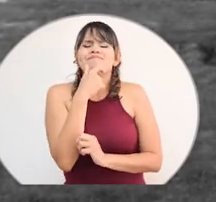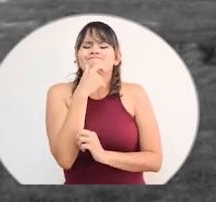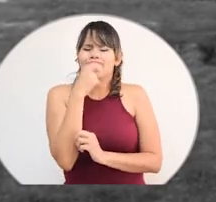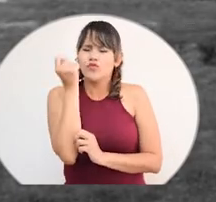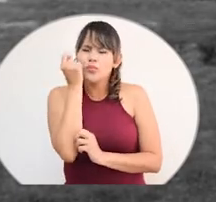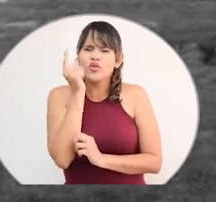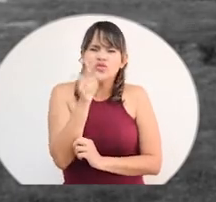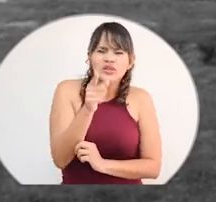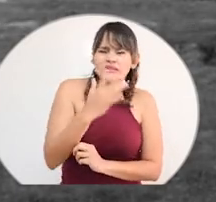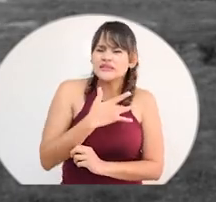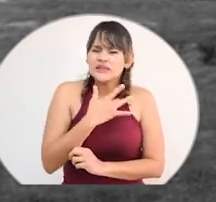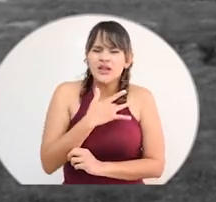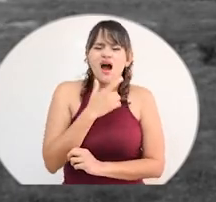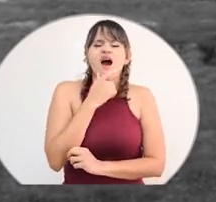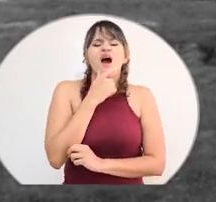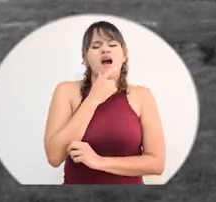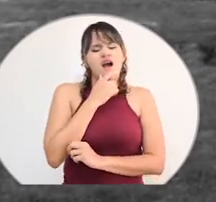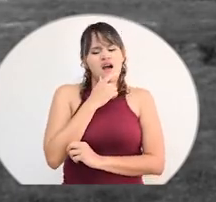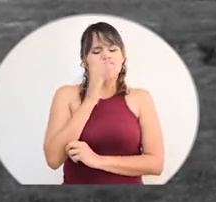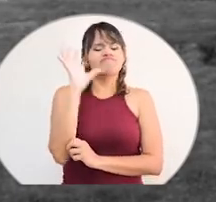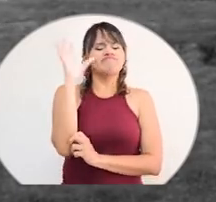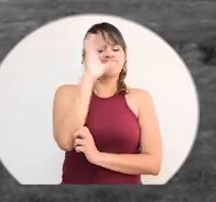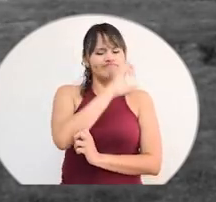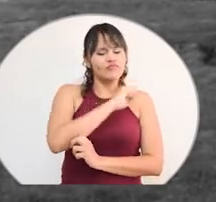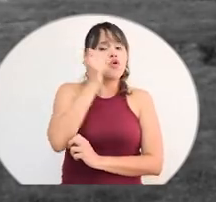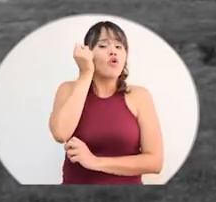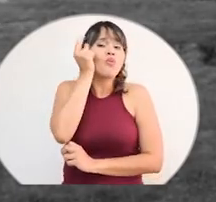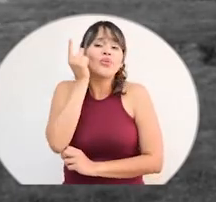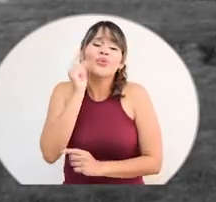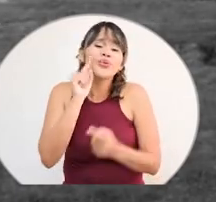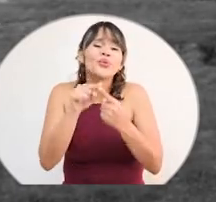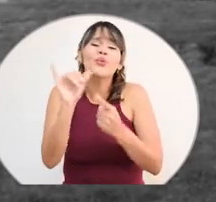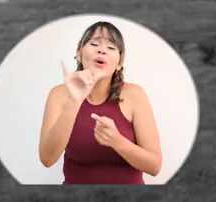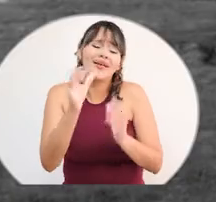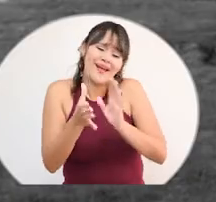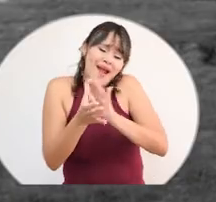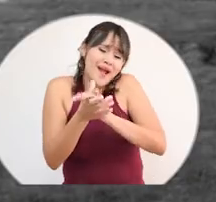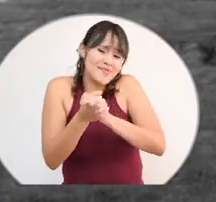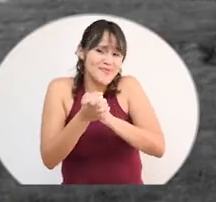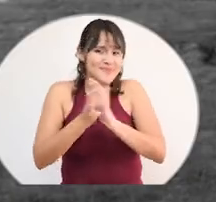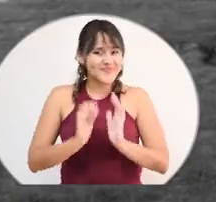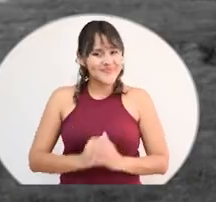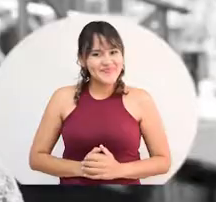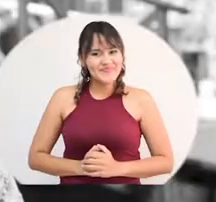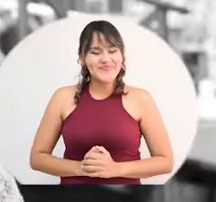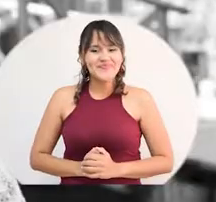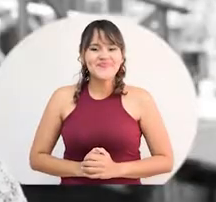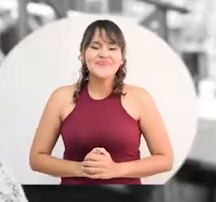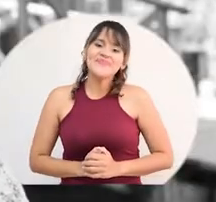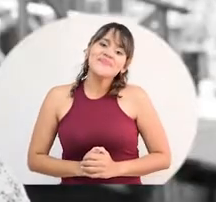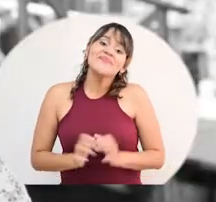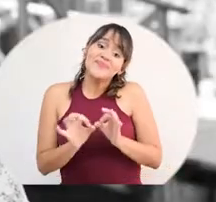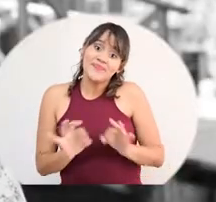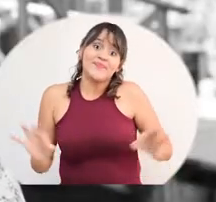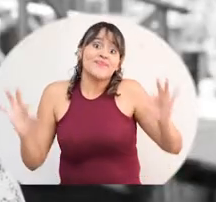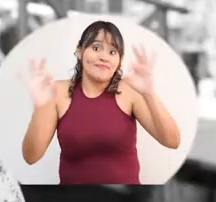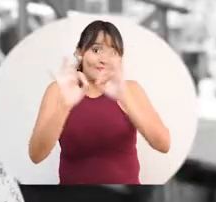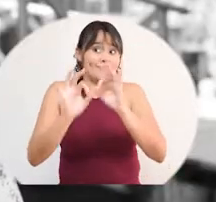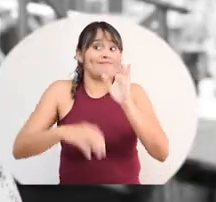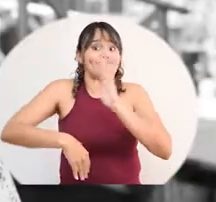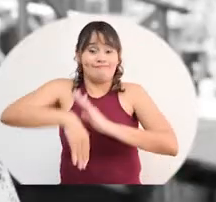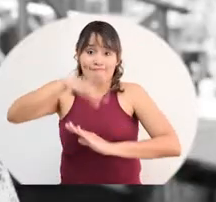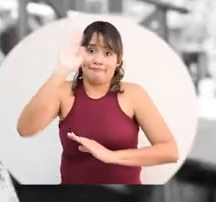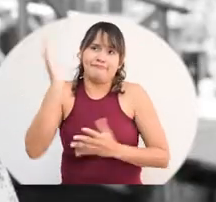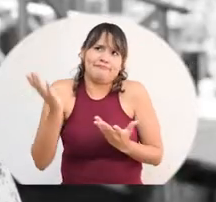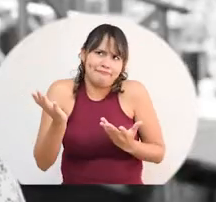los momentos los altibajos del estudiante para estar ahí no tanto conjuntos / sino también como un amigo por supuesto debe tener